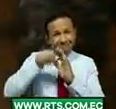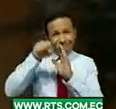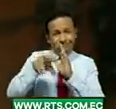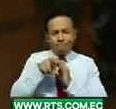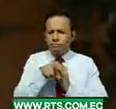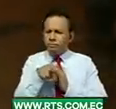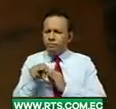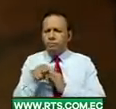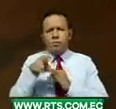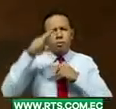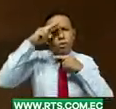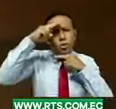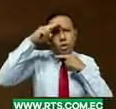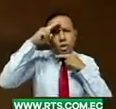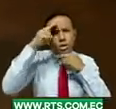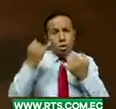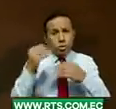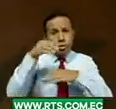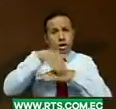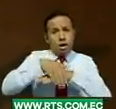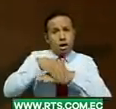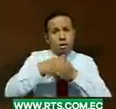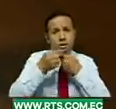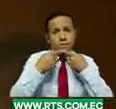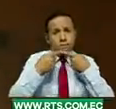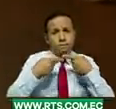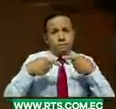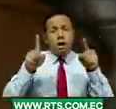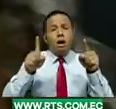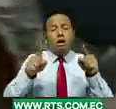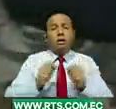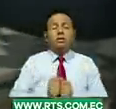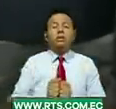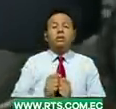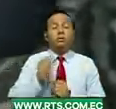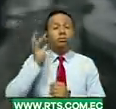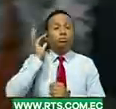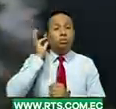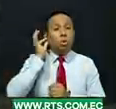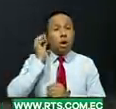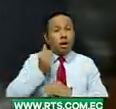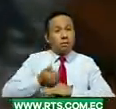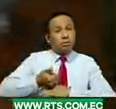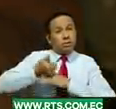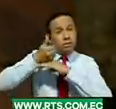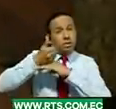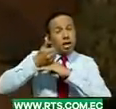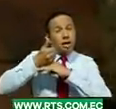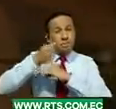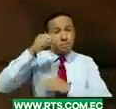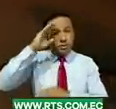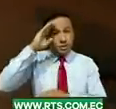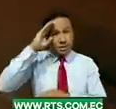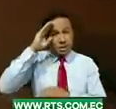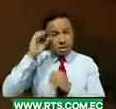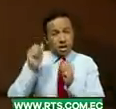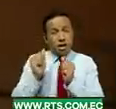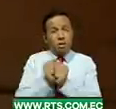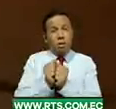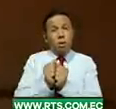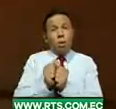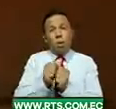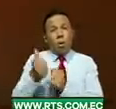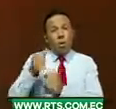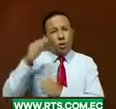noticias que se difundieron en la tarde. La general de la policía, Tanya Varela, junto al comandante, el jefe del Comando Conjunto